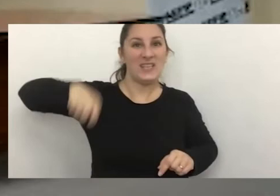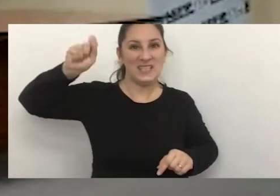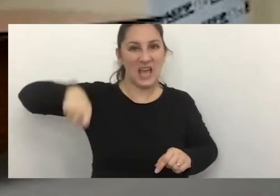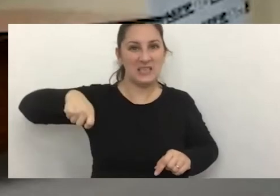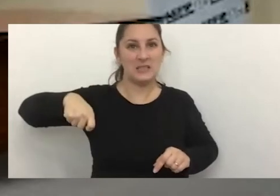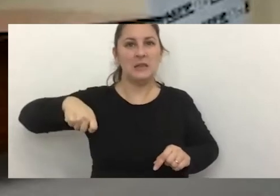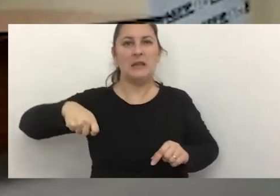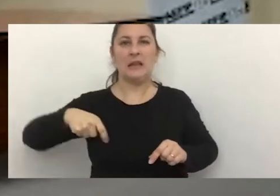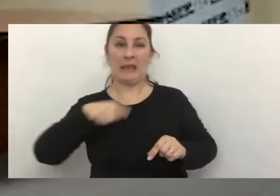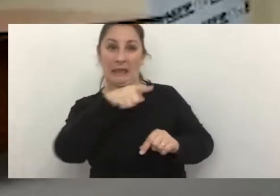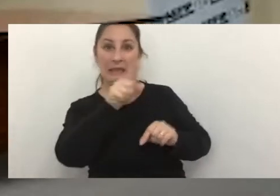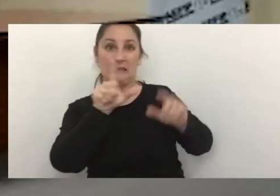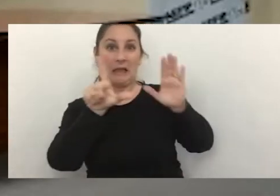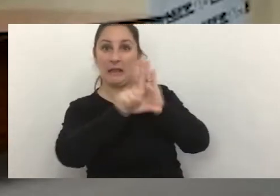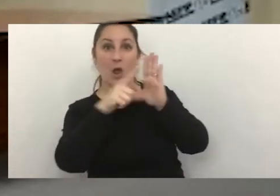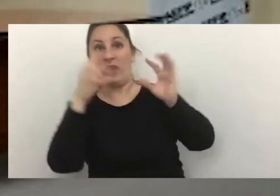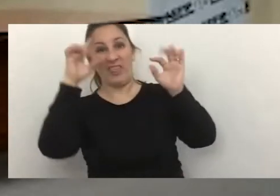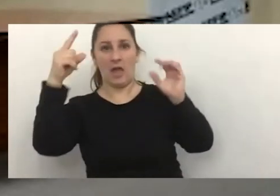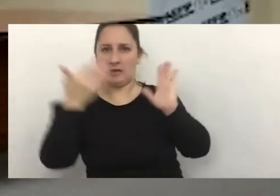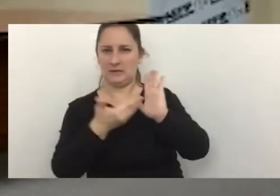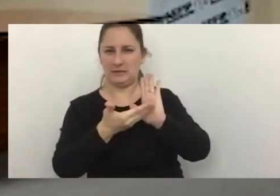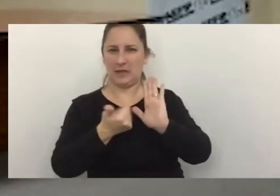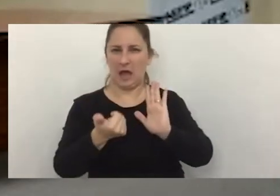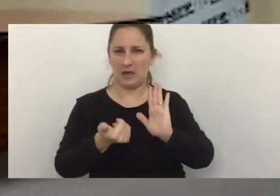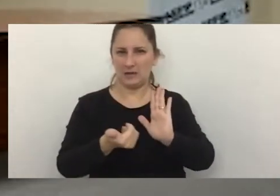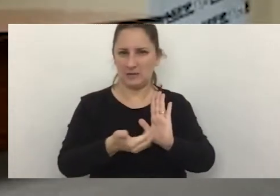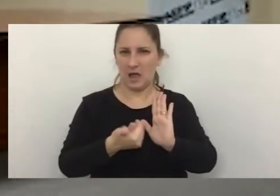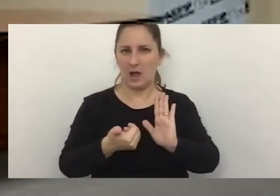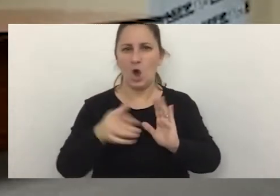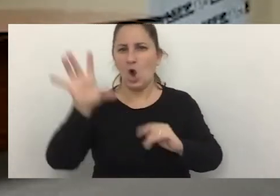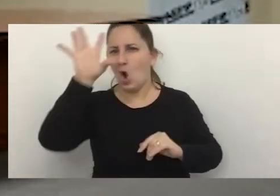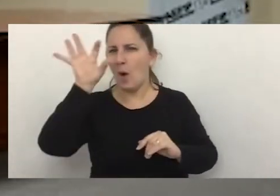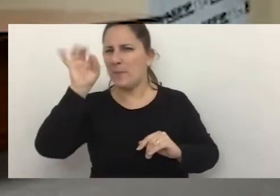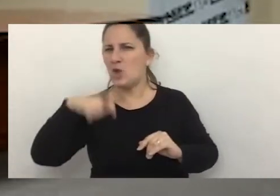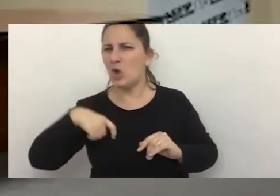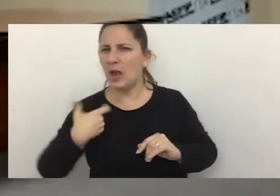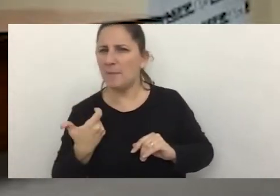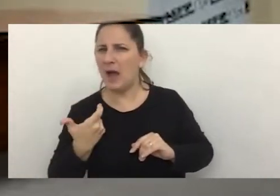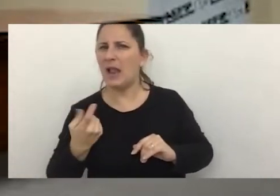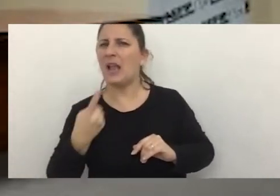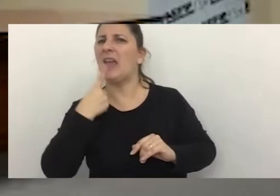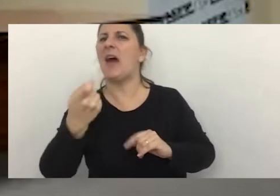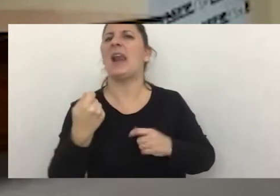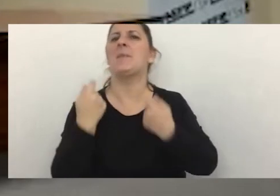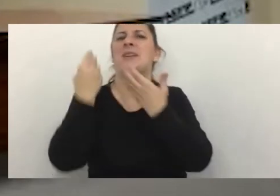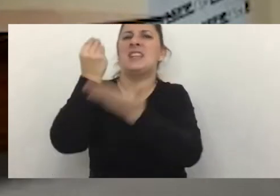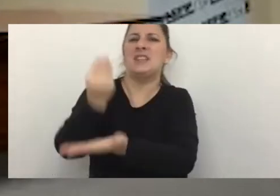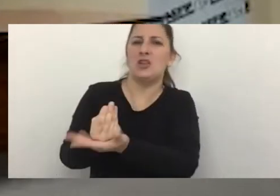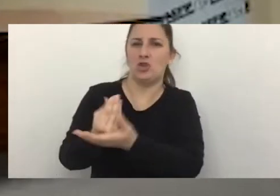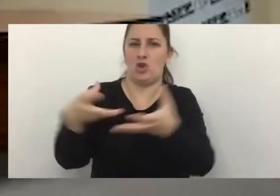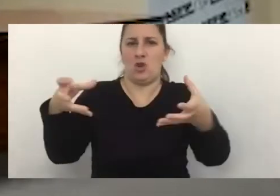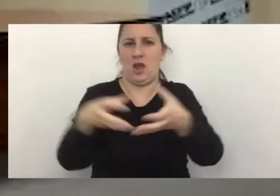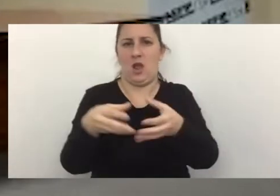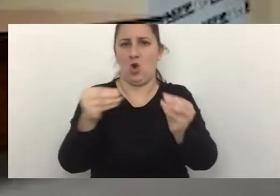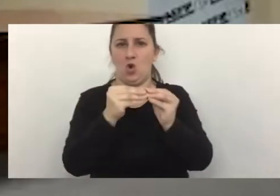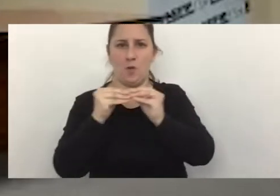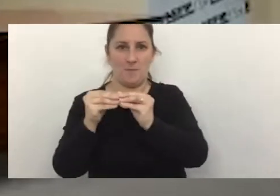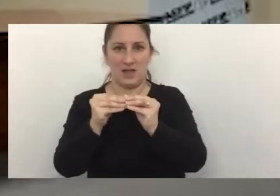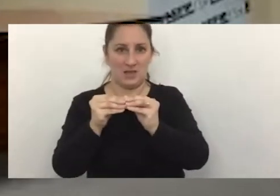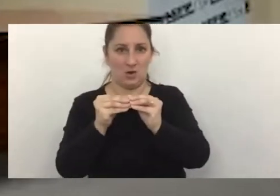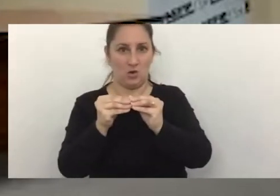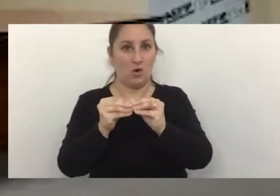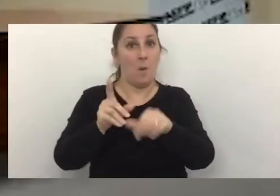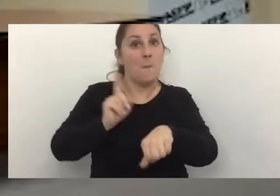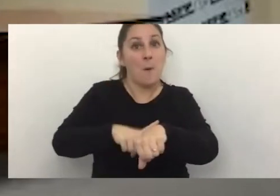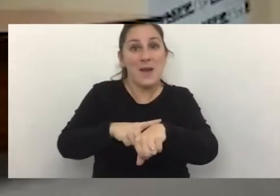de contenido este concepto, diciendo, opinión gremial es todo aquel que ejerce una representación. Estos todavía no estaban ejerciendo una